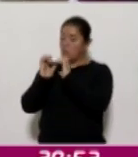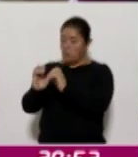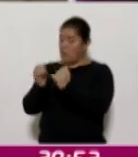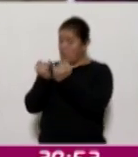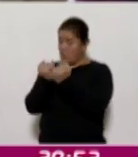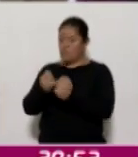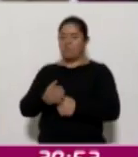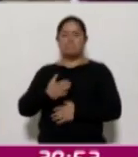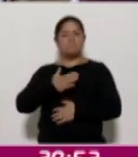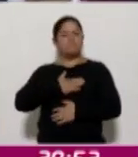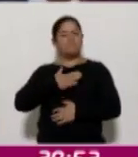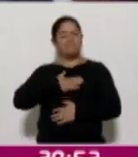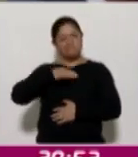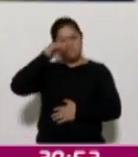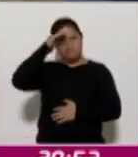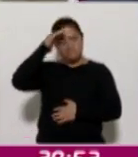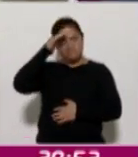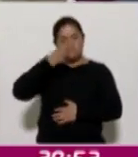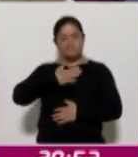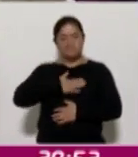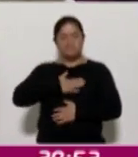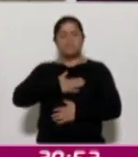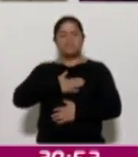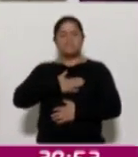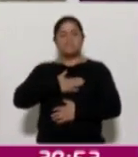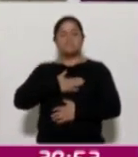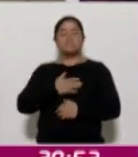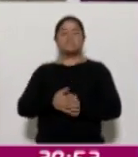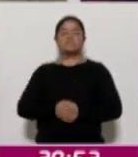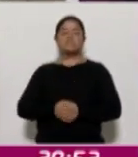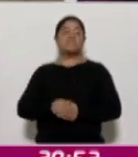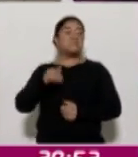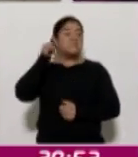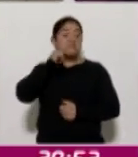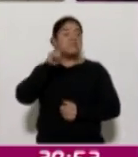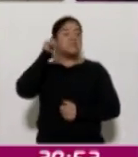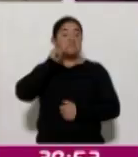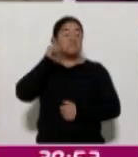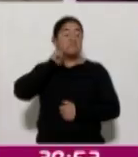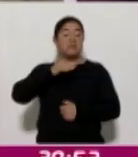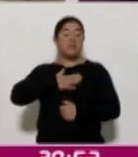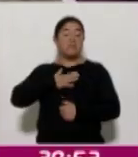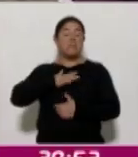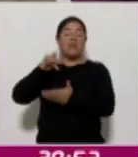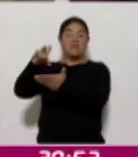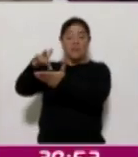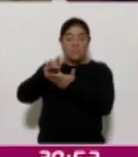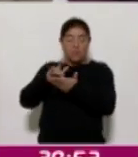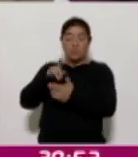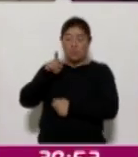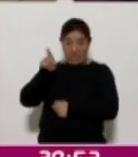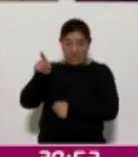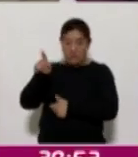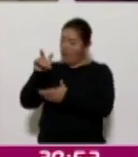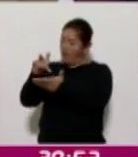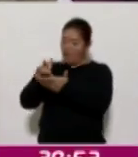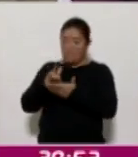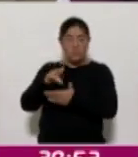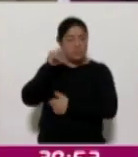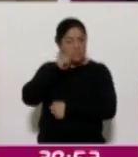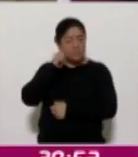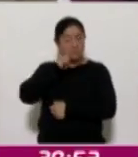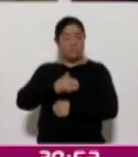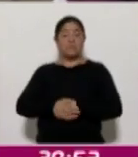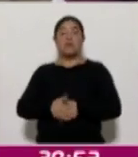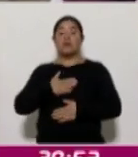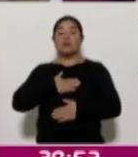lo que a mí compete, el tema de jurisdiccional, pues siempre hemos obtenido todo el apoyo de parte de ella. Nosotros